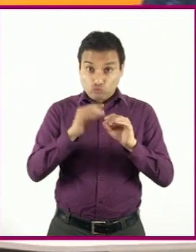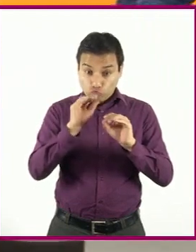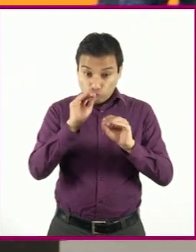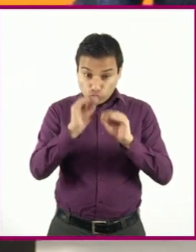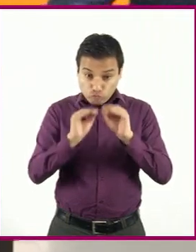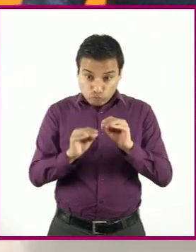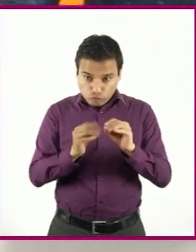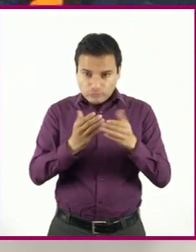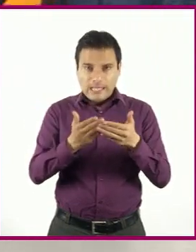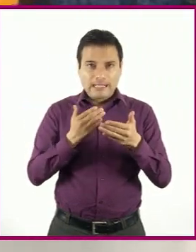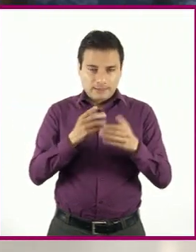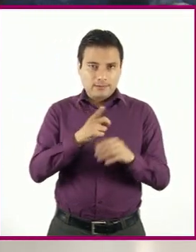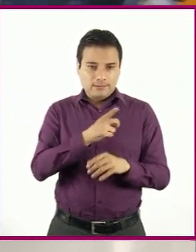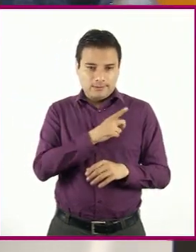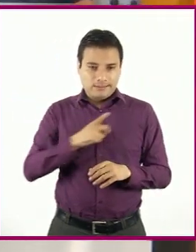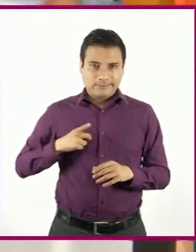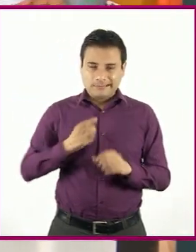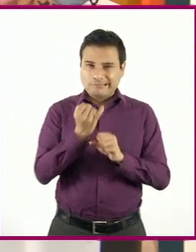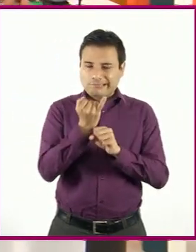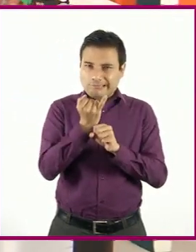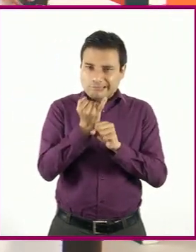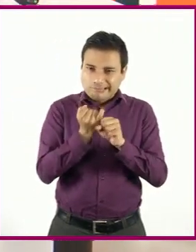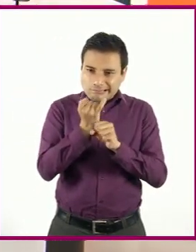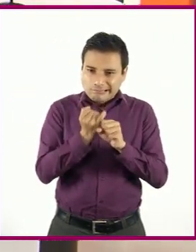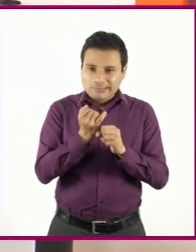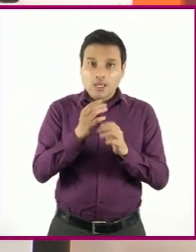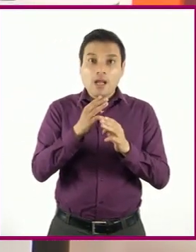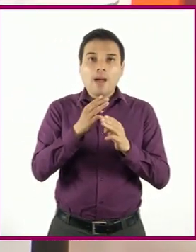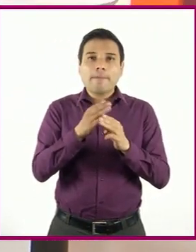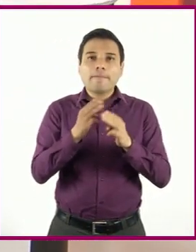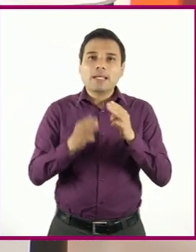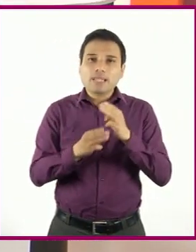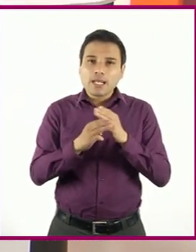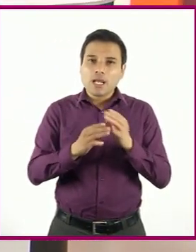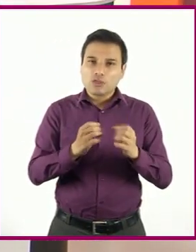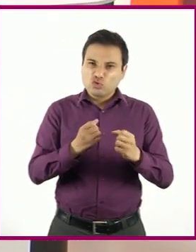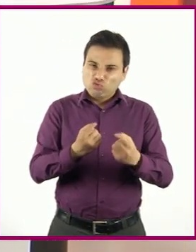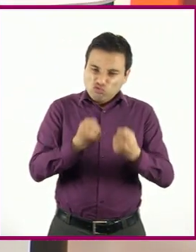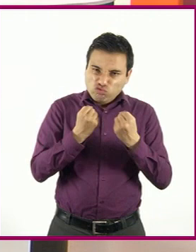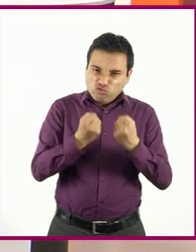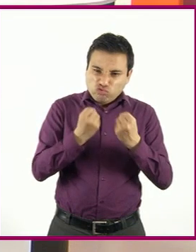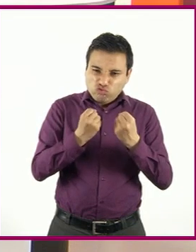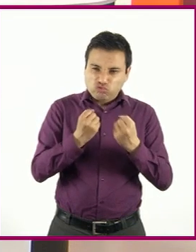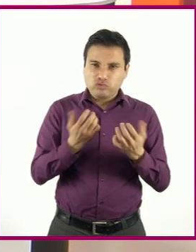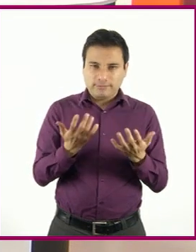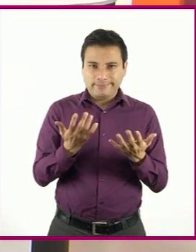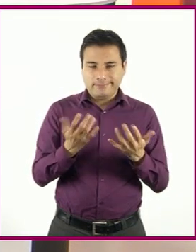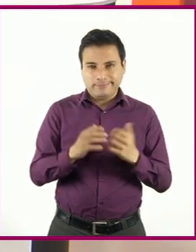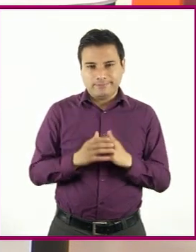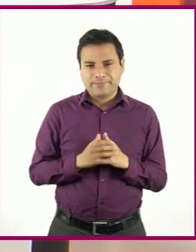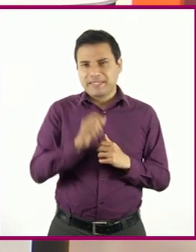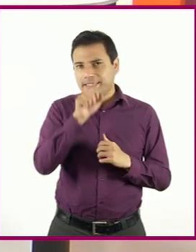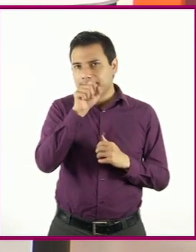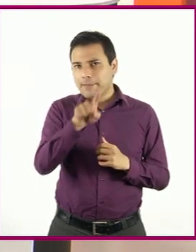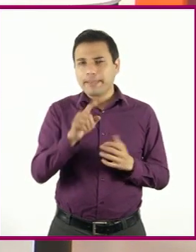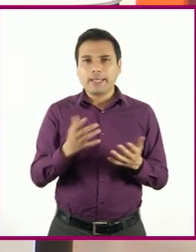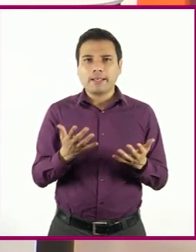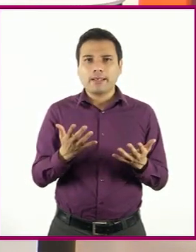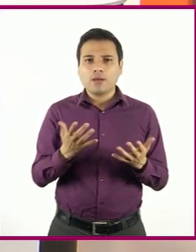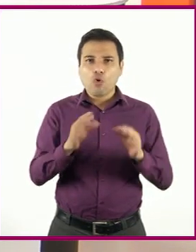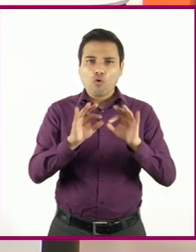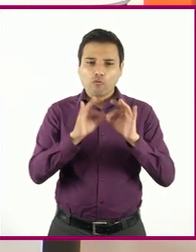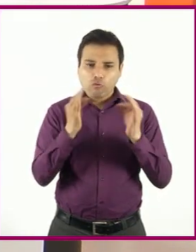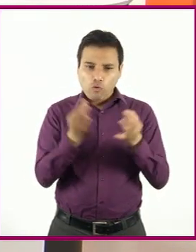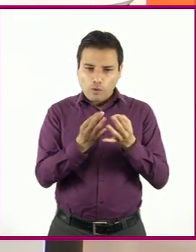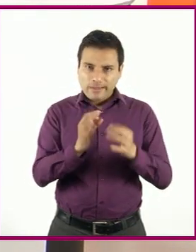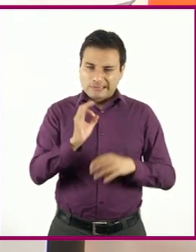conocimiento, porque pues tenemos que pensar que el material no se desgaste tanto al momento de ocuparlo, así como la forma tiene